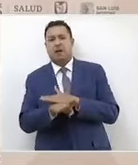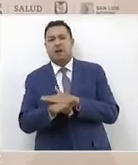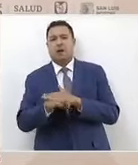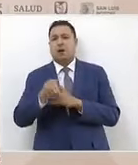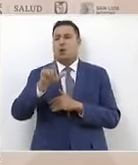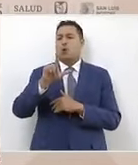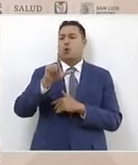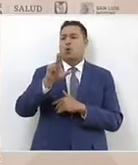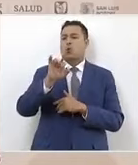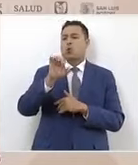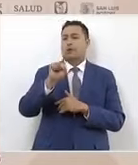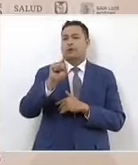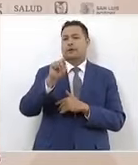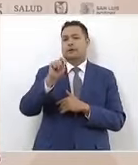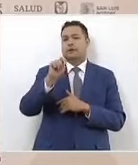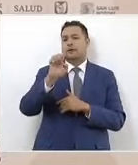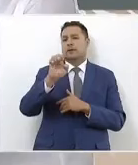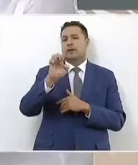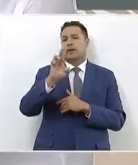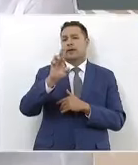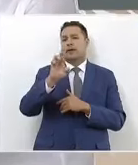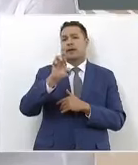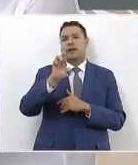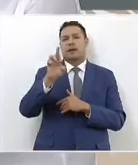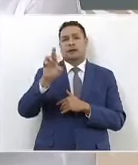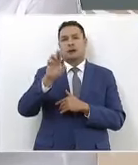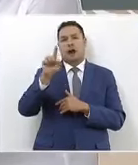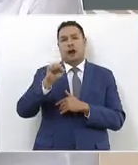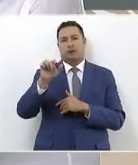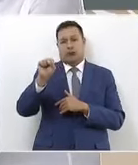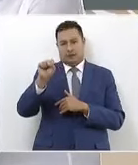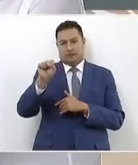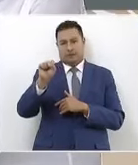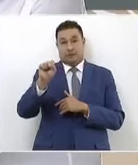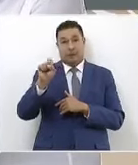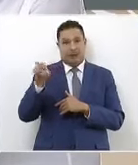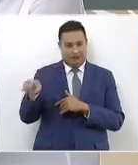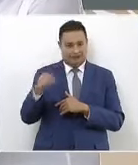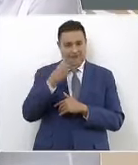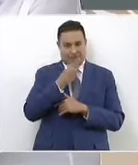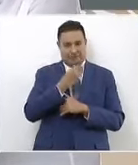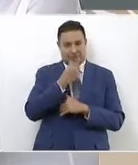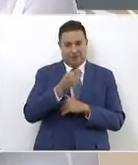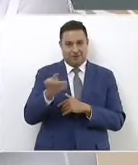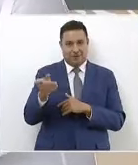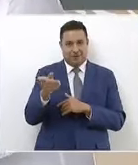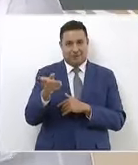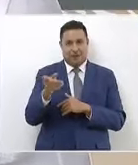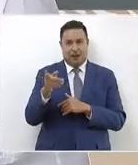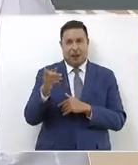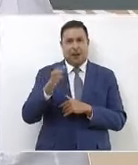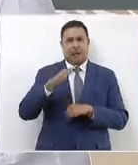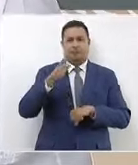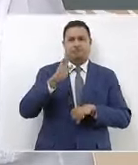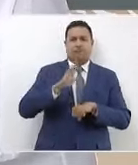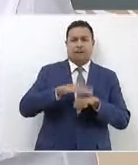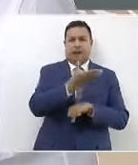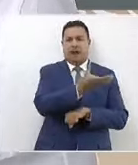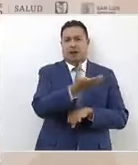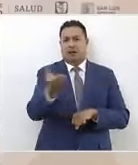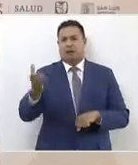Luis Terrazas, que era pues el latifundista más